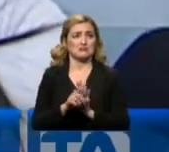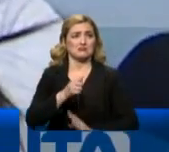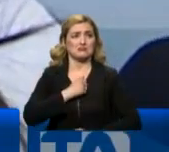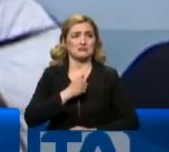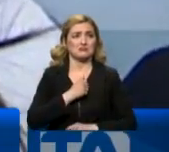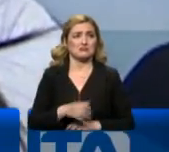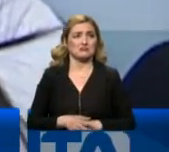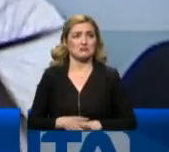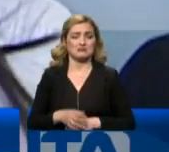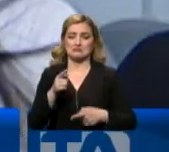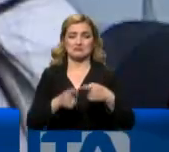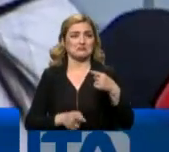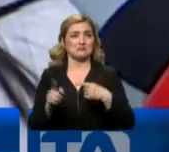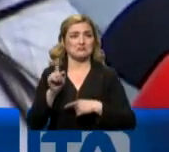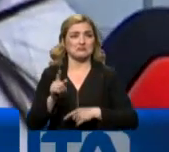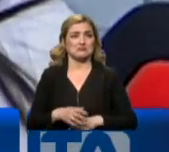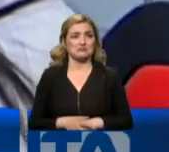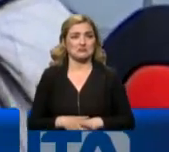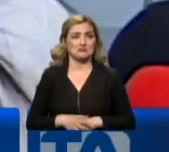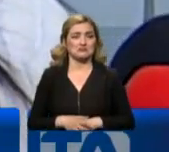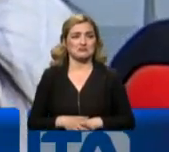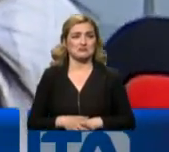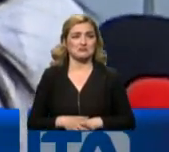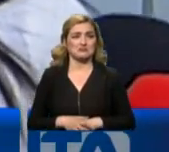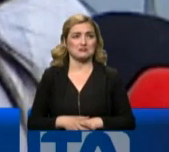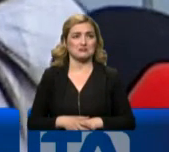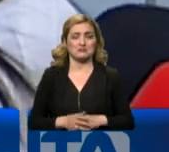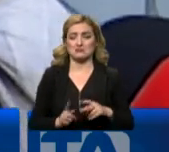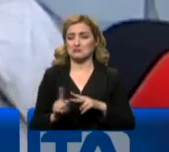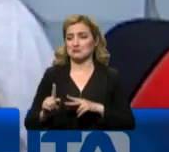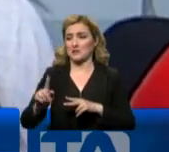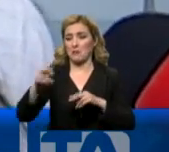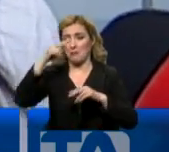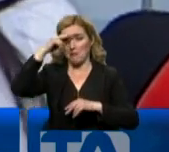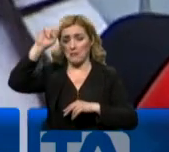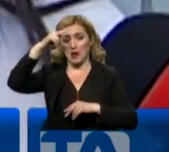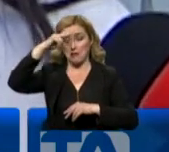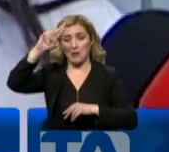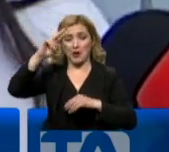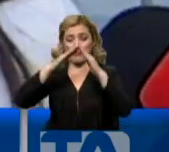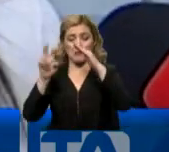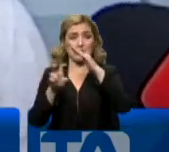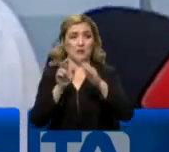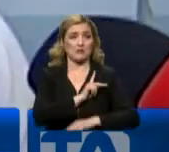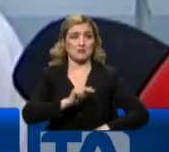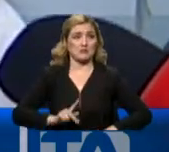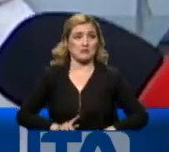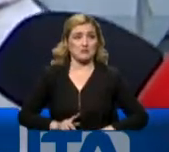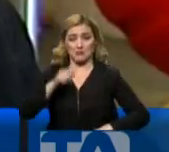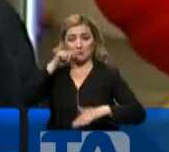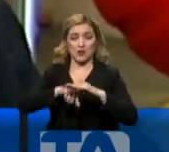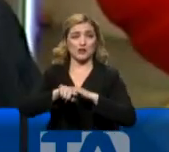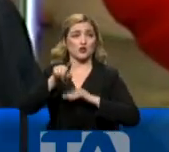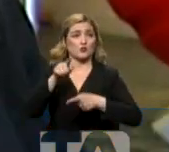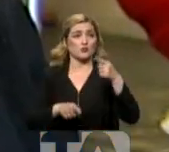tenemos, no podríamos ir más allá. La decisión de los legisladores de refugiarse en México y es una decisión personal en la que realmente no podríamos